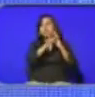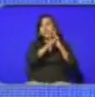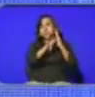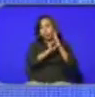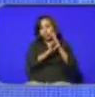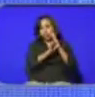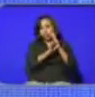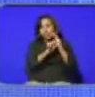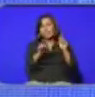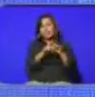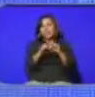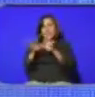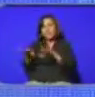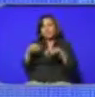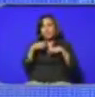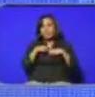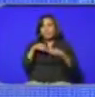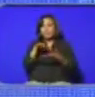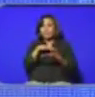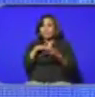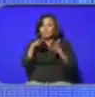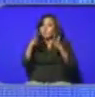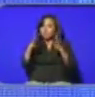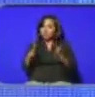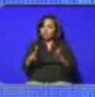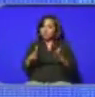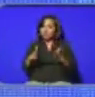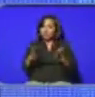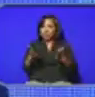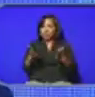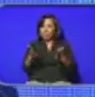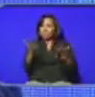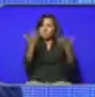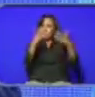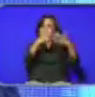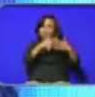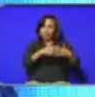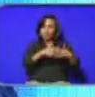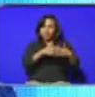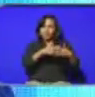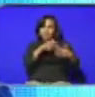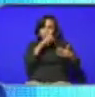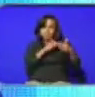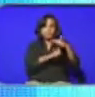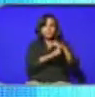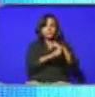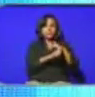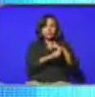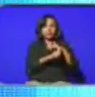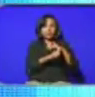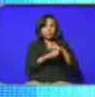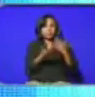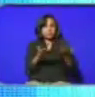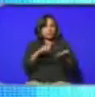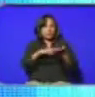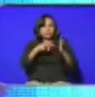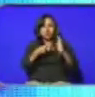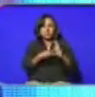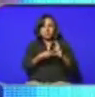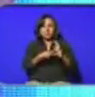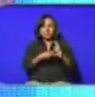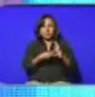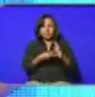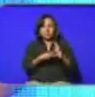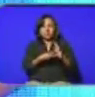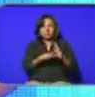la educación media en escuelas particulares o privadas. Entonces, ¿qué significa ese modelo de la Universidad